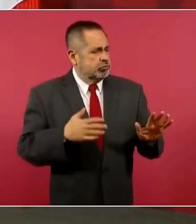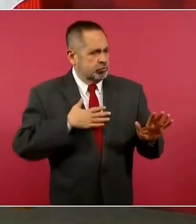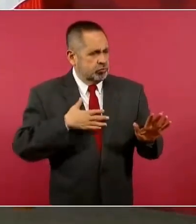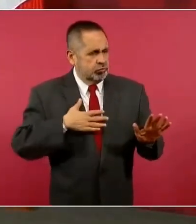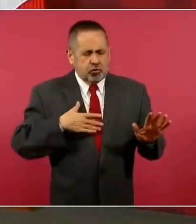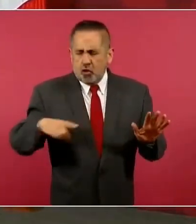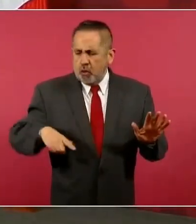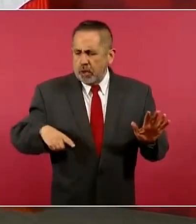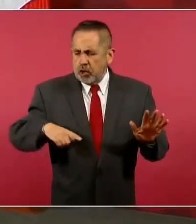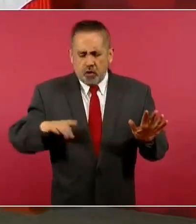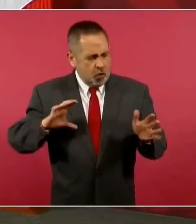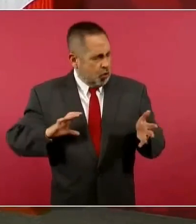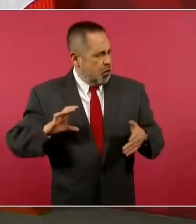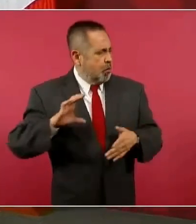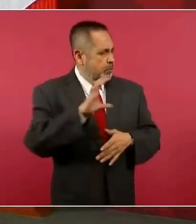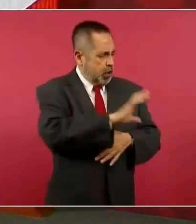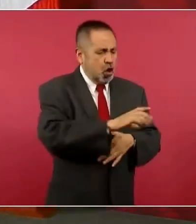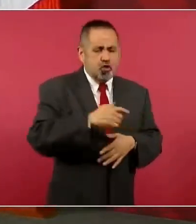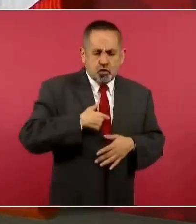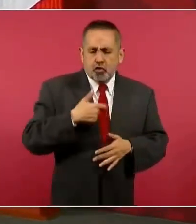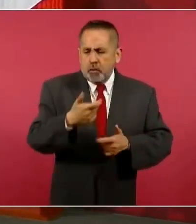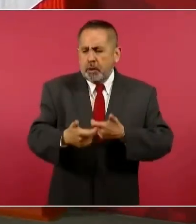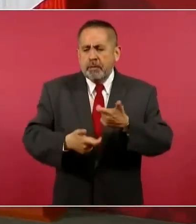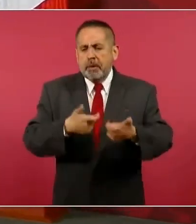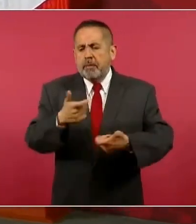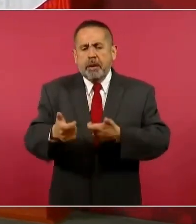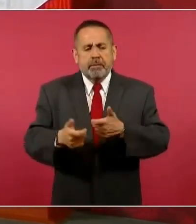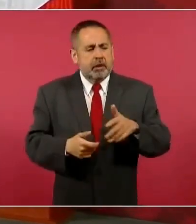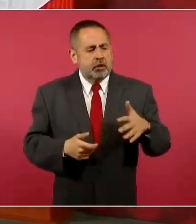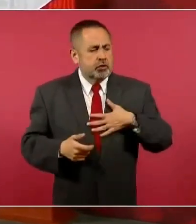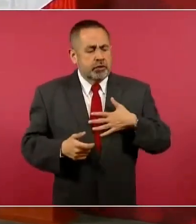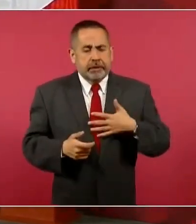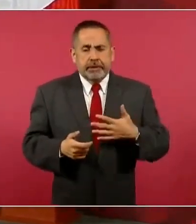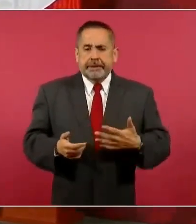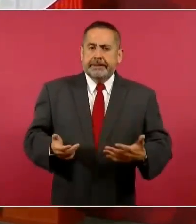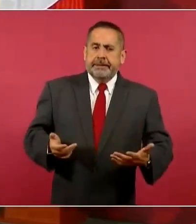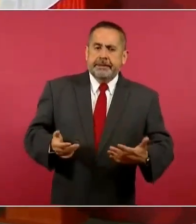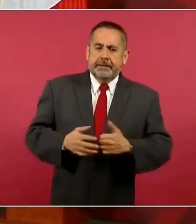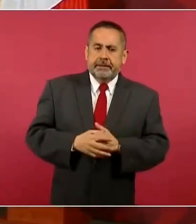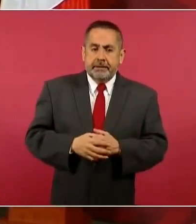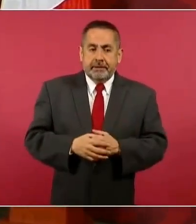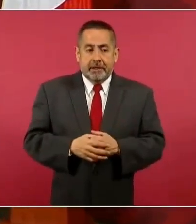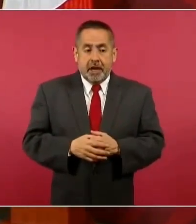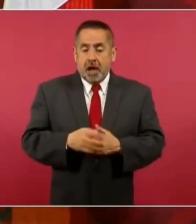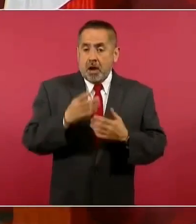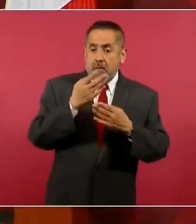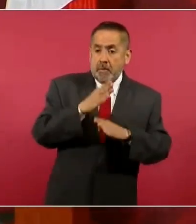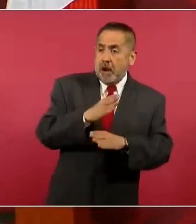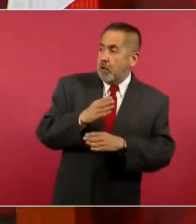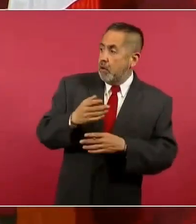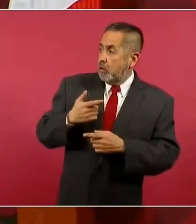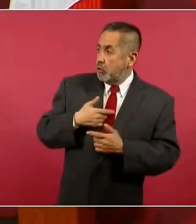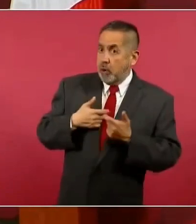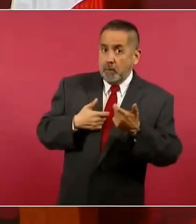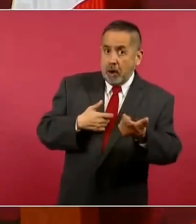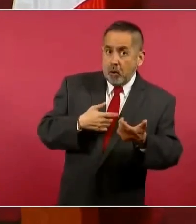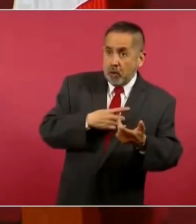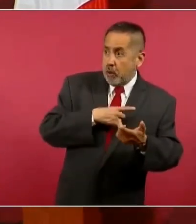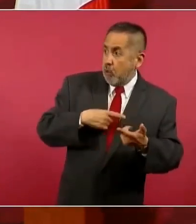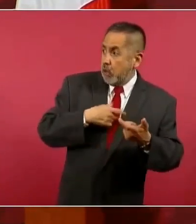privadas en deuda pública. Las deudas de los bancos